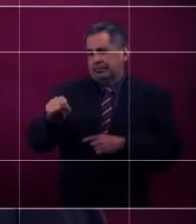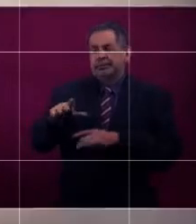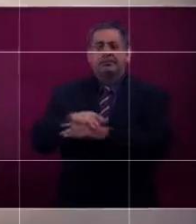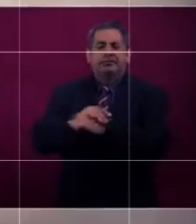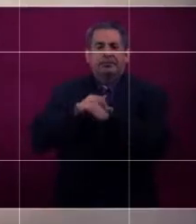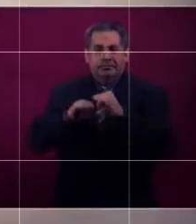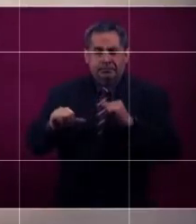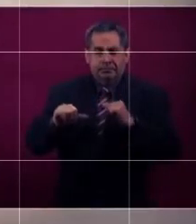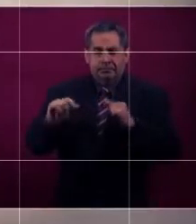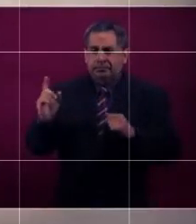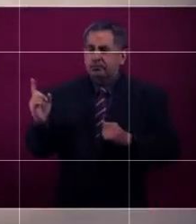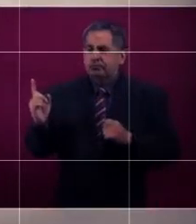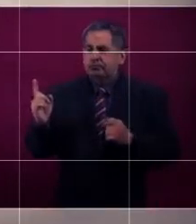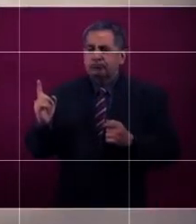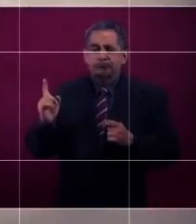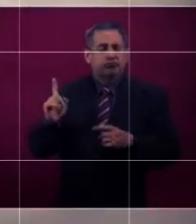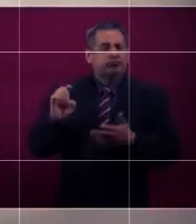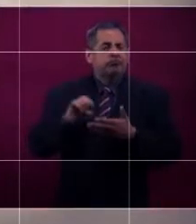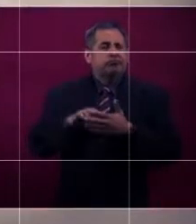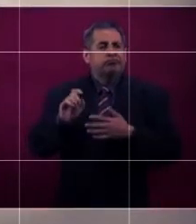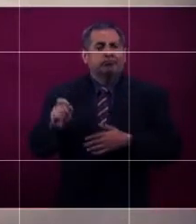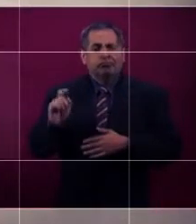y se